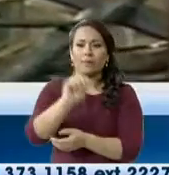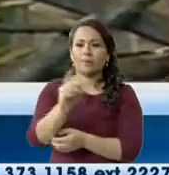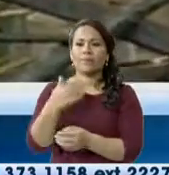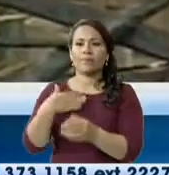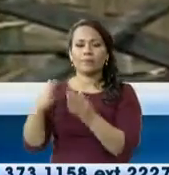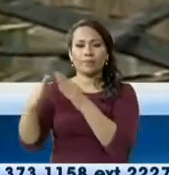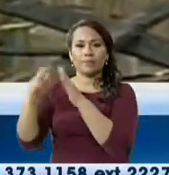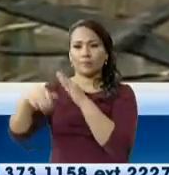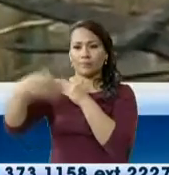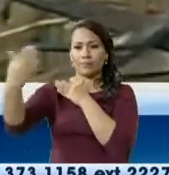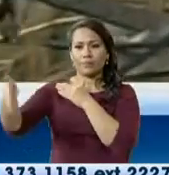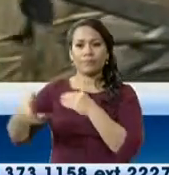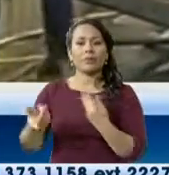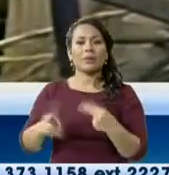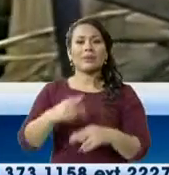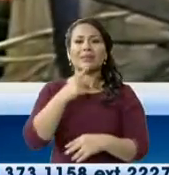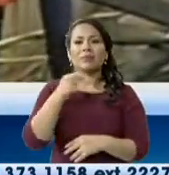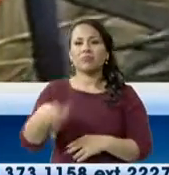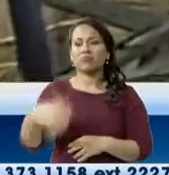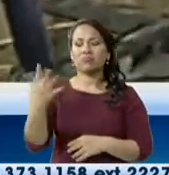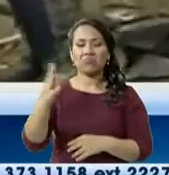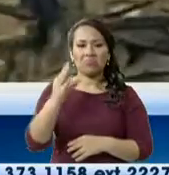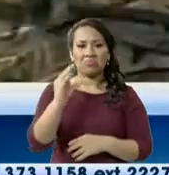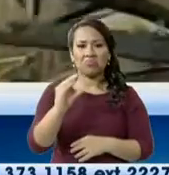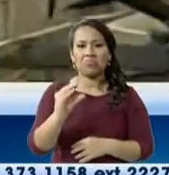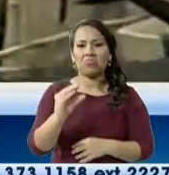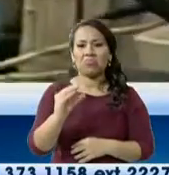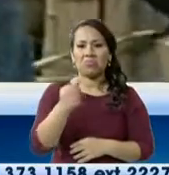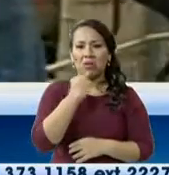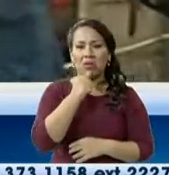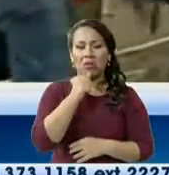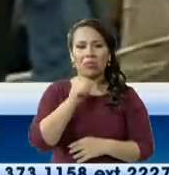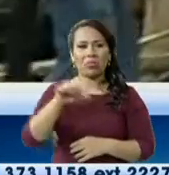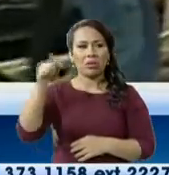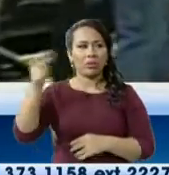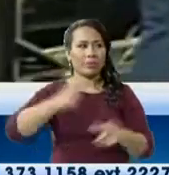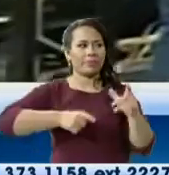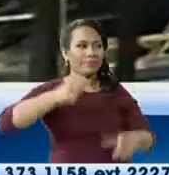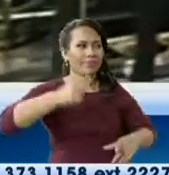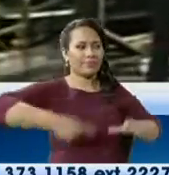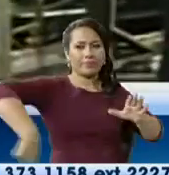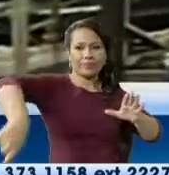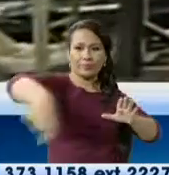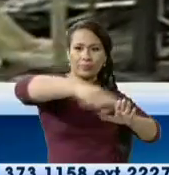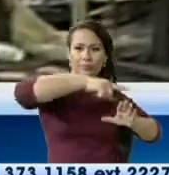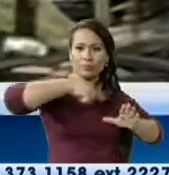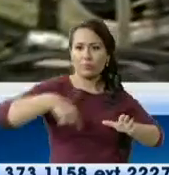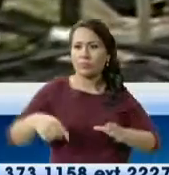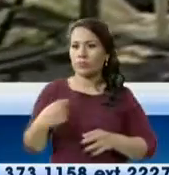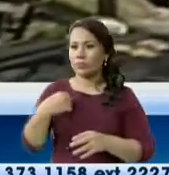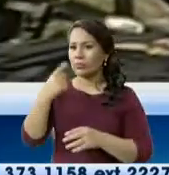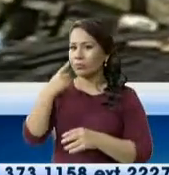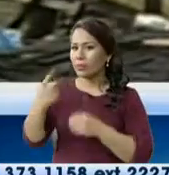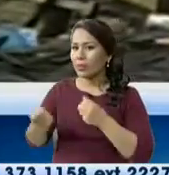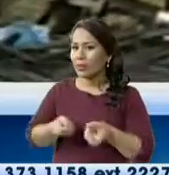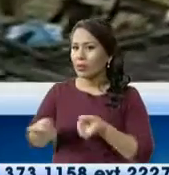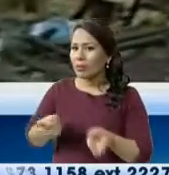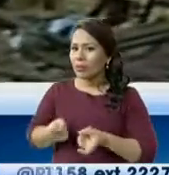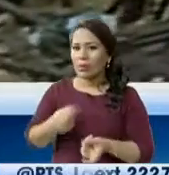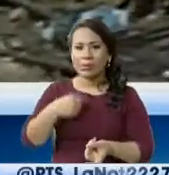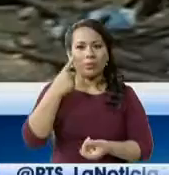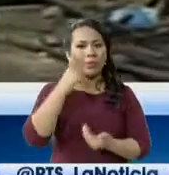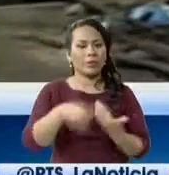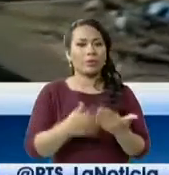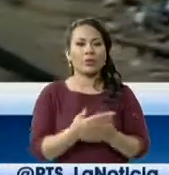Pero de ahí vinieron hasta seco. Y hay otros bomberos que fueron por la parte de allá atrás, que claro. Ellos fueron los que ayudaron. Perdón, señora, ¿cómo